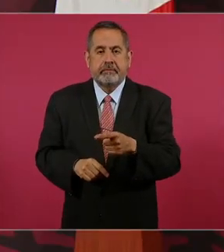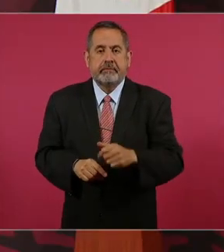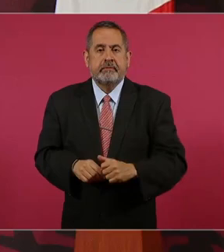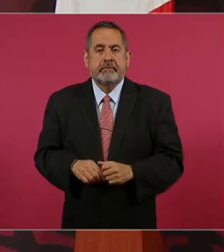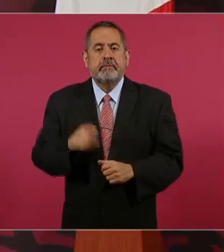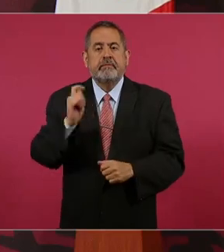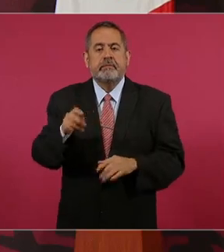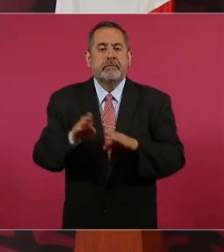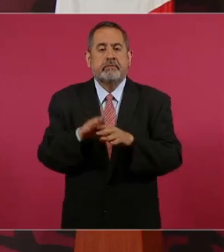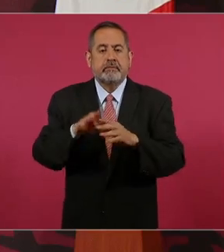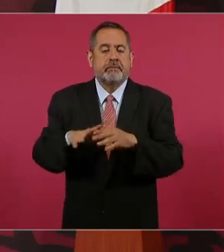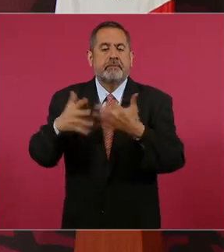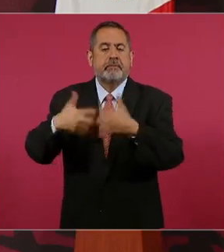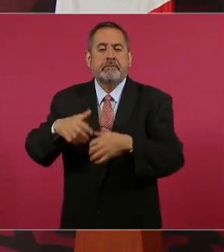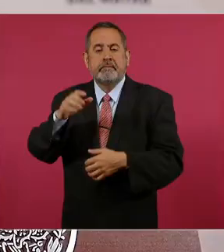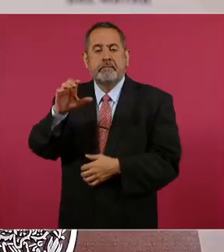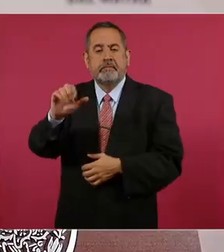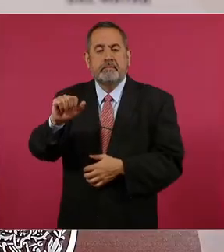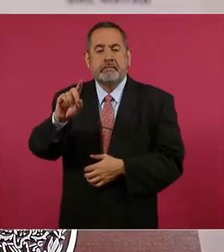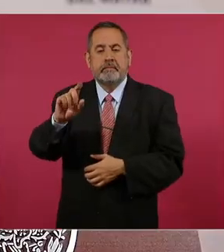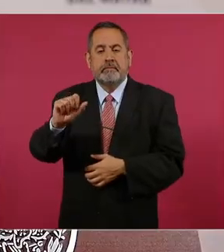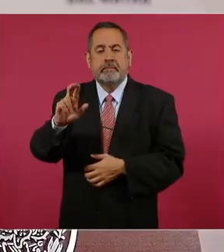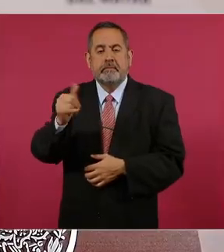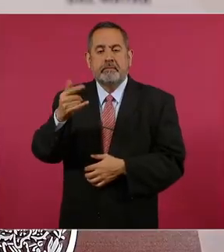lo de la refinería de Cadereita